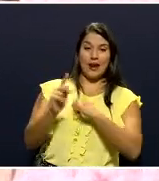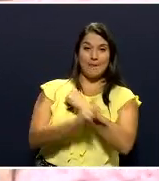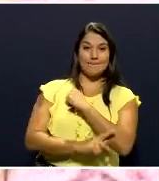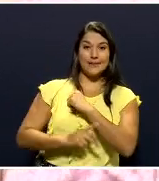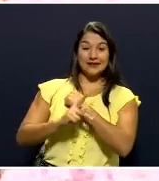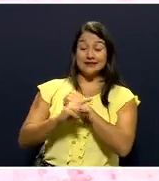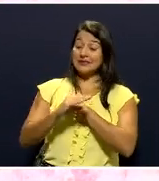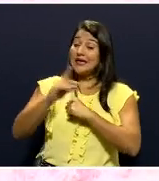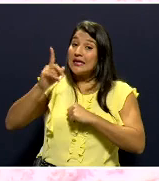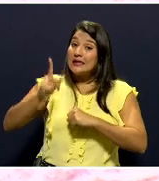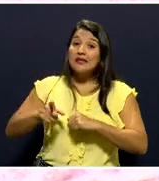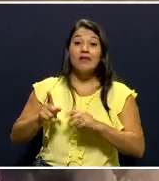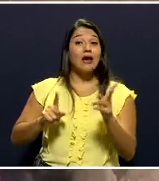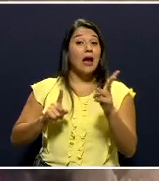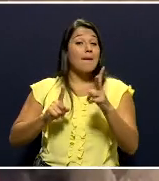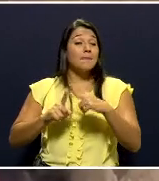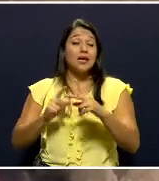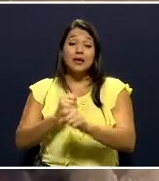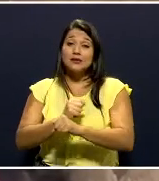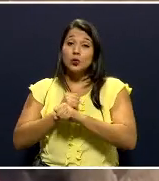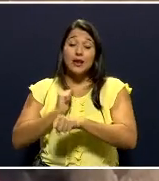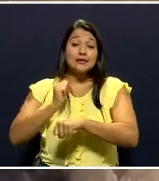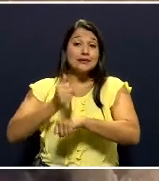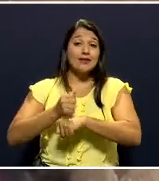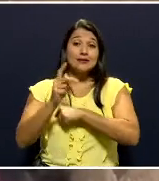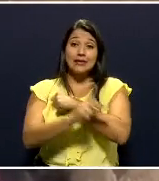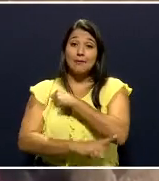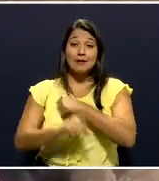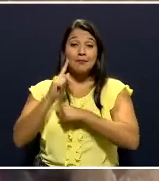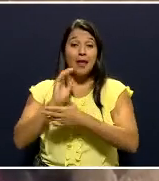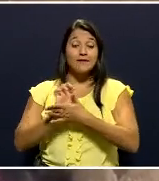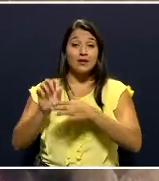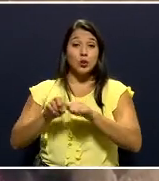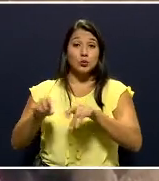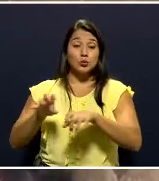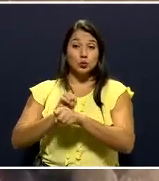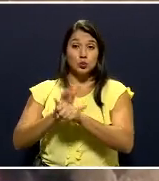los países contra la pandemia.